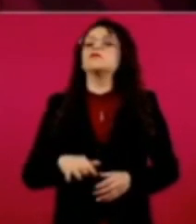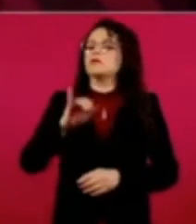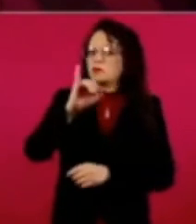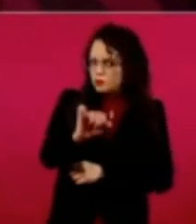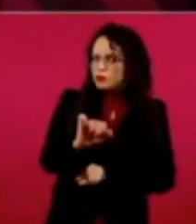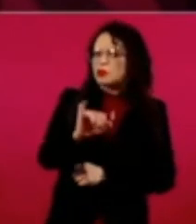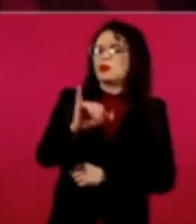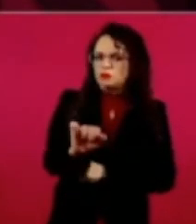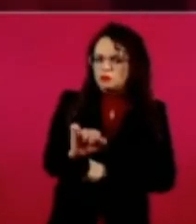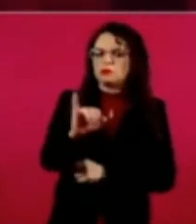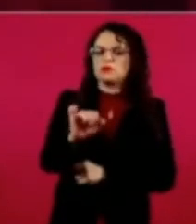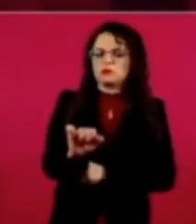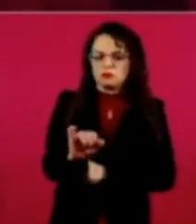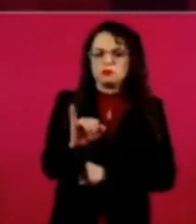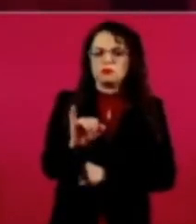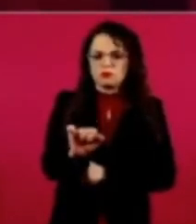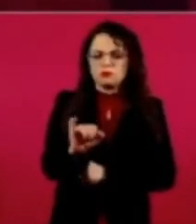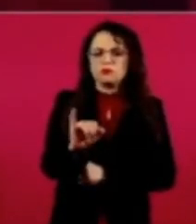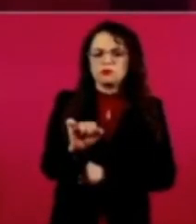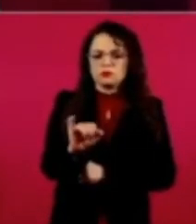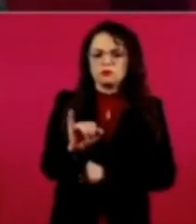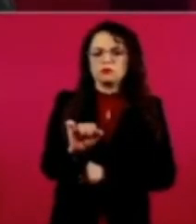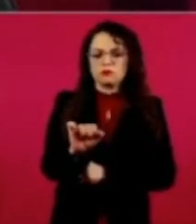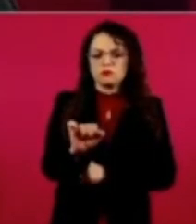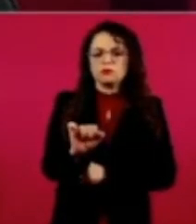¿Por qué no pones la carta esa?